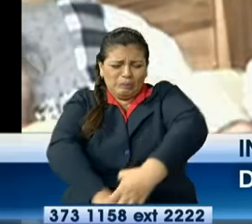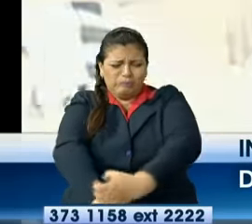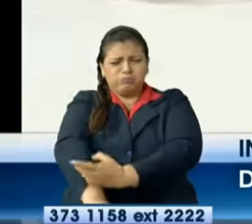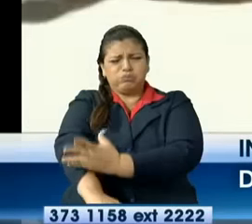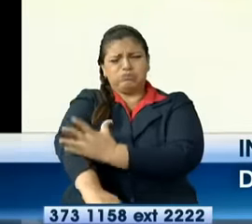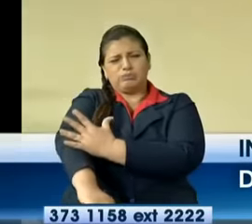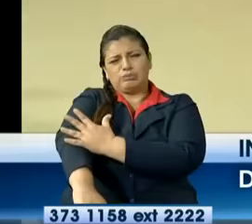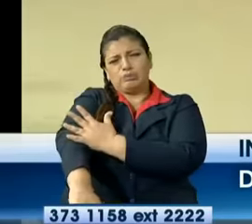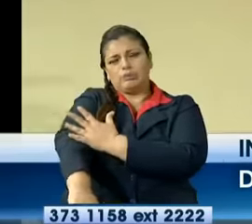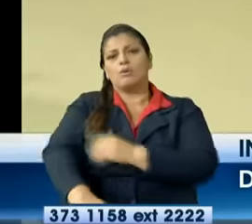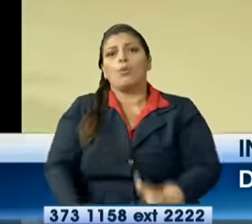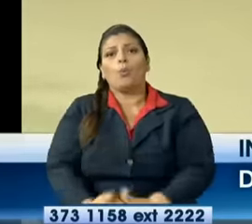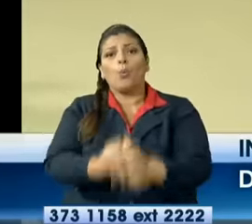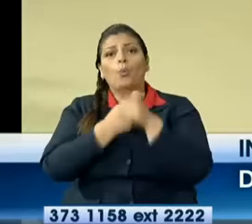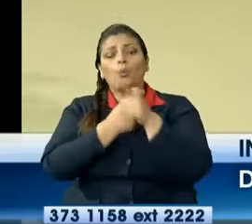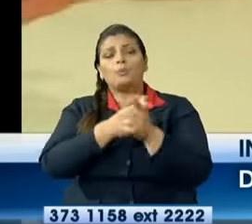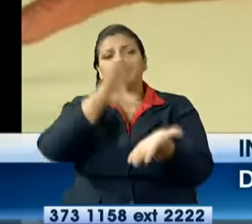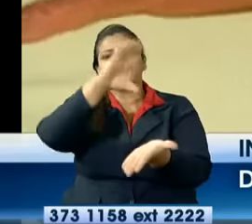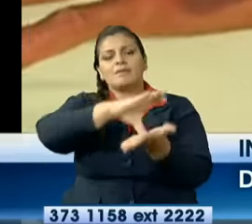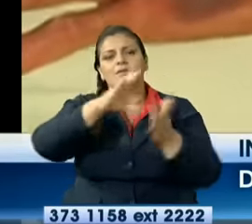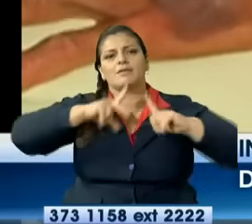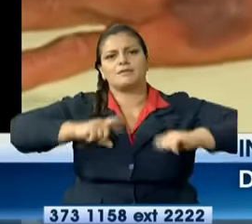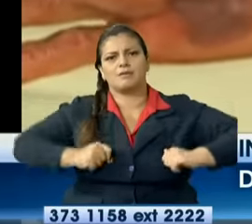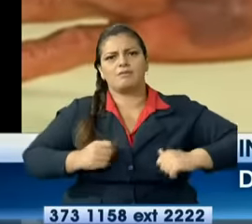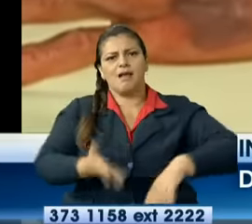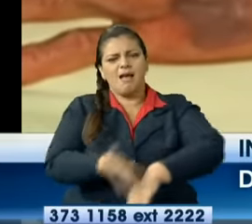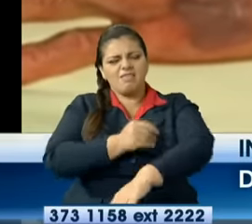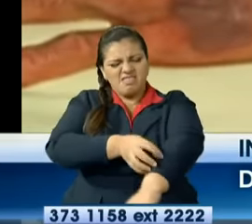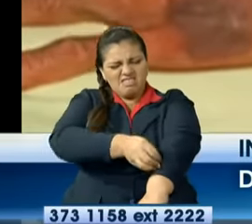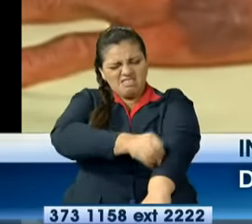salud. Sacaron todos esos pellizcos que tenía levantado.